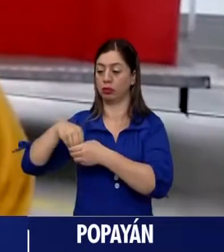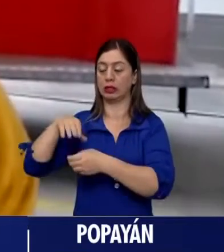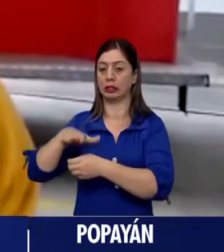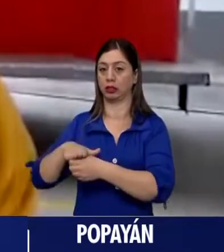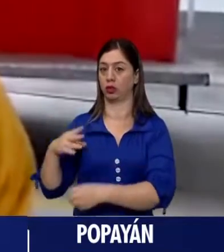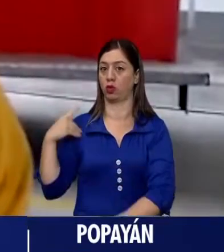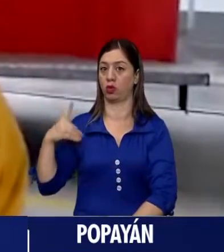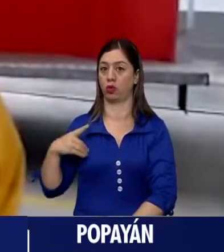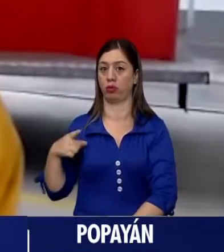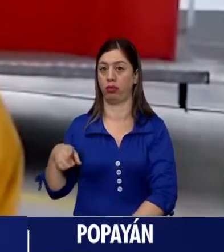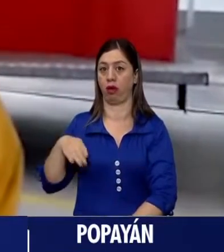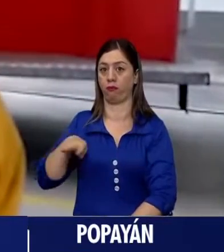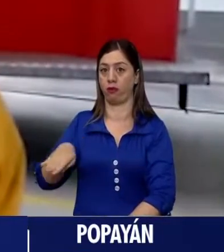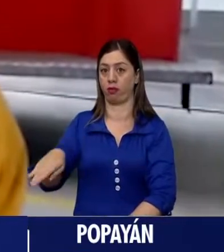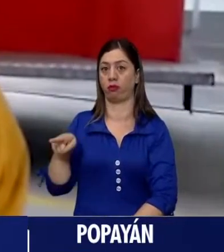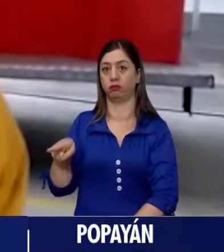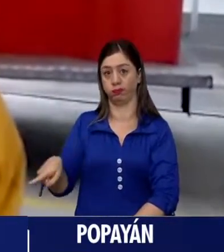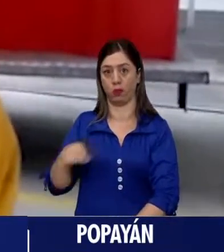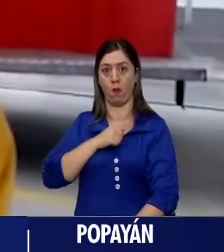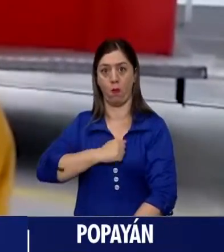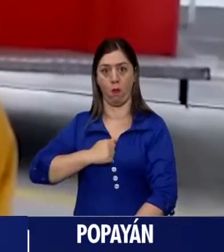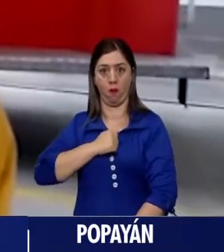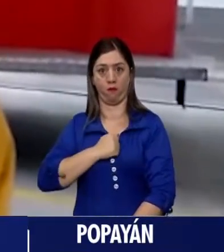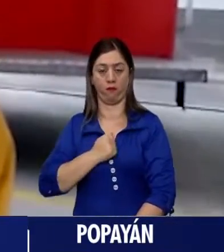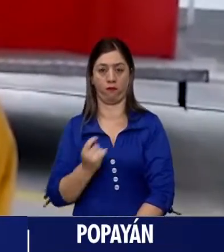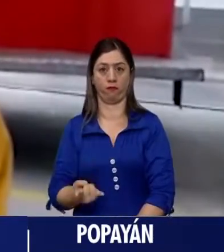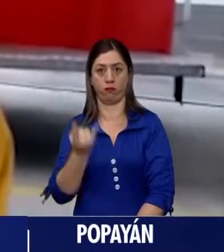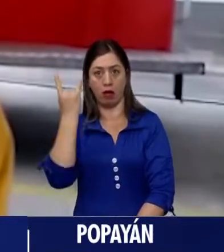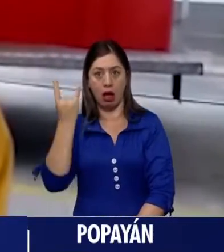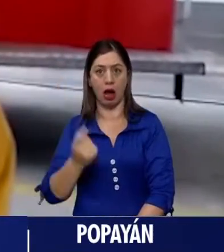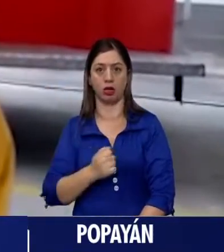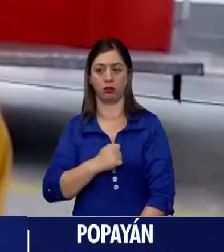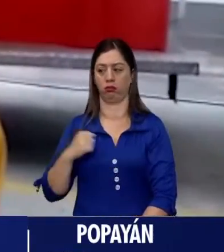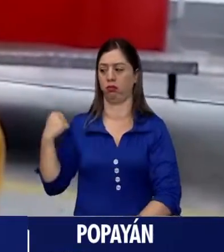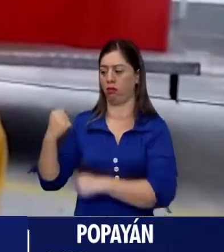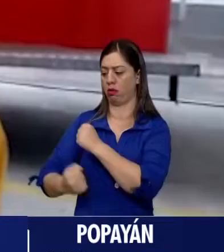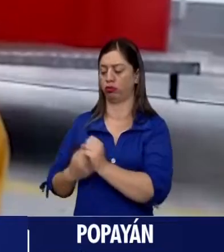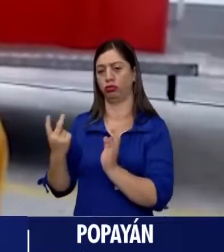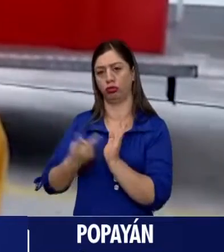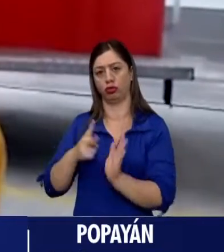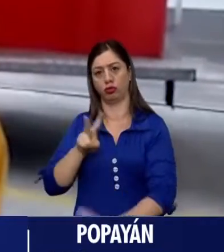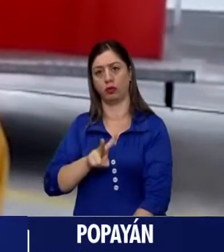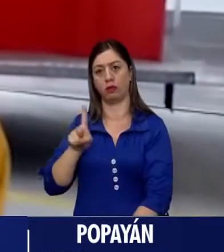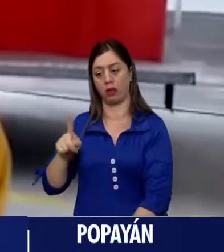justo de que, por favor, todavía lo están debiendo del 2021,